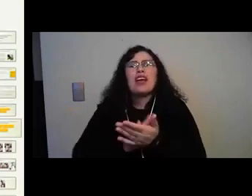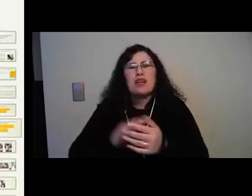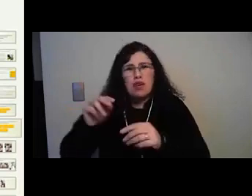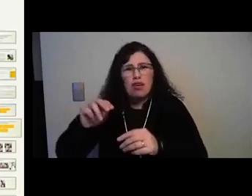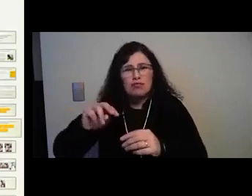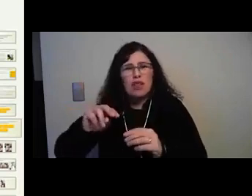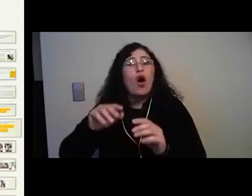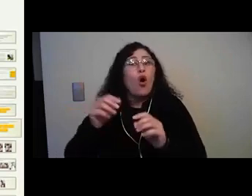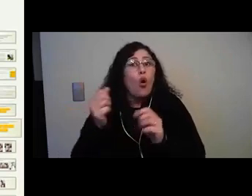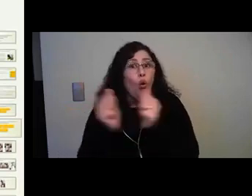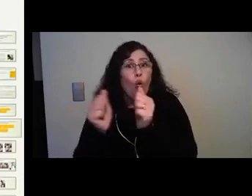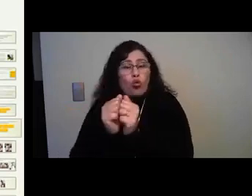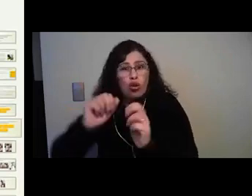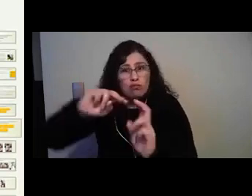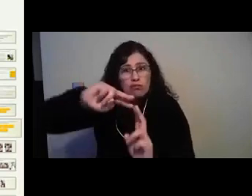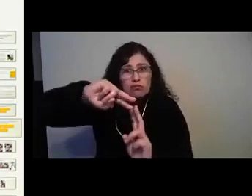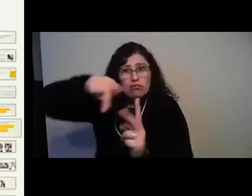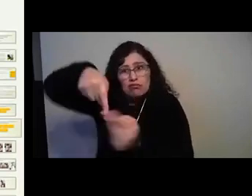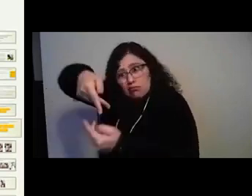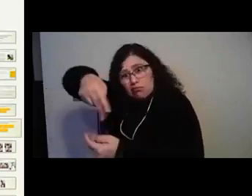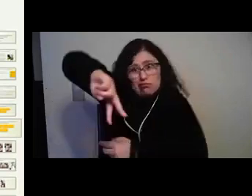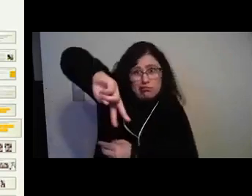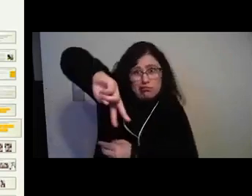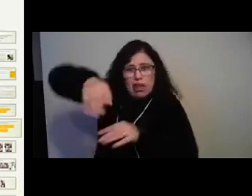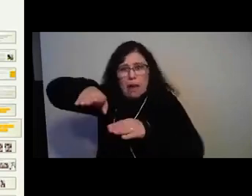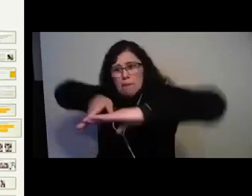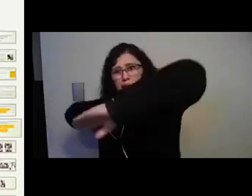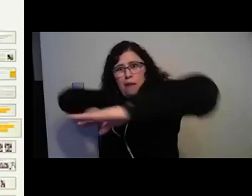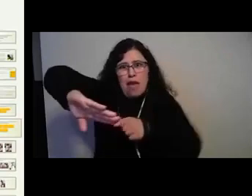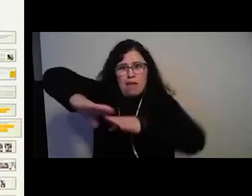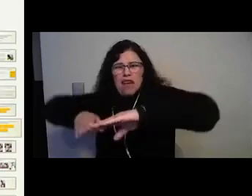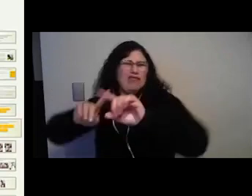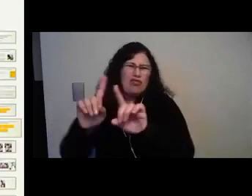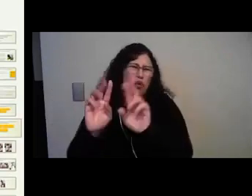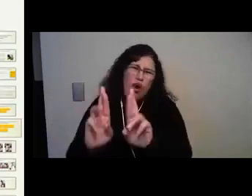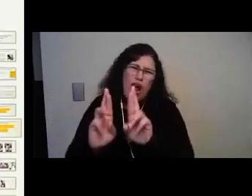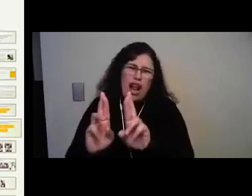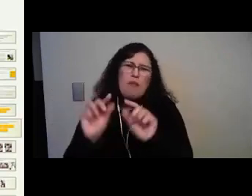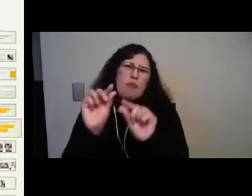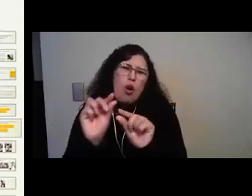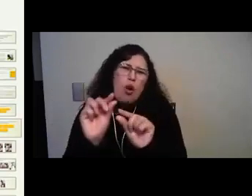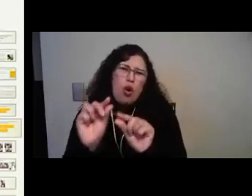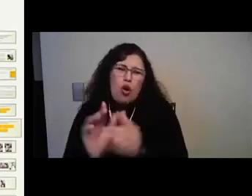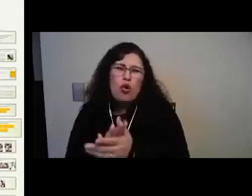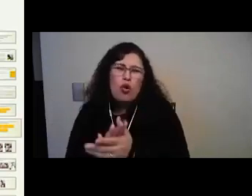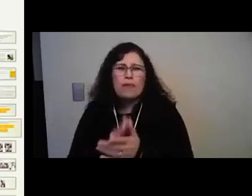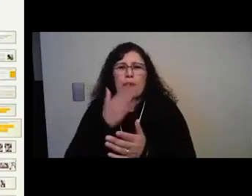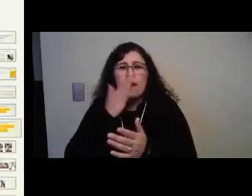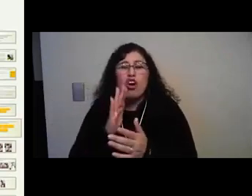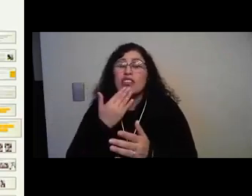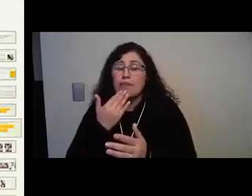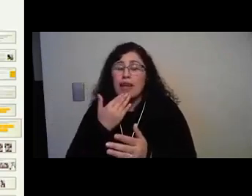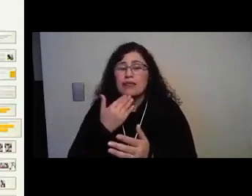el paciente, ya, sino que gire un pie, gire el otro y ahora nos sentamos, ¿ya? Tratar de no levantar peso excesivo,